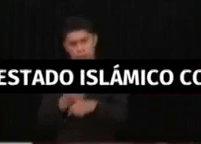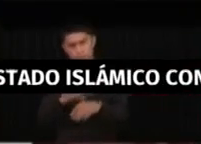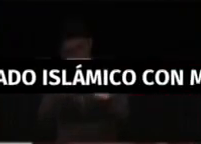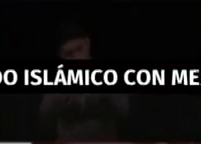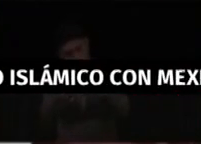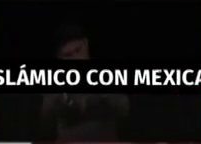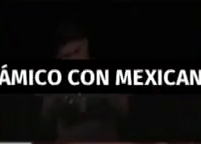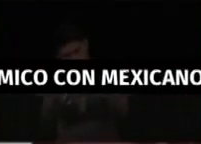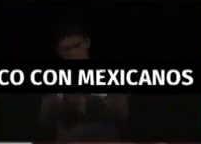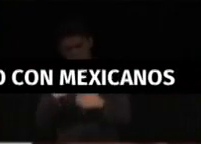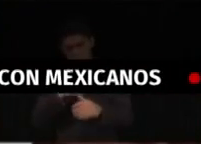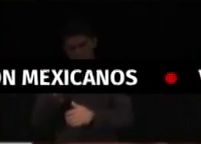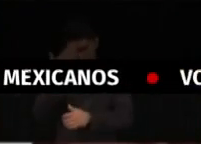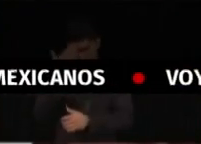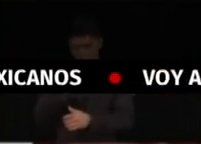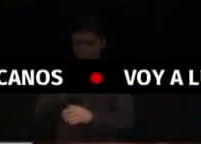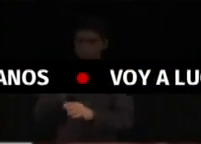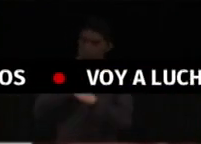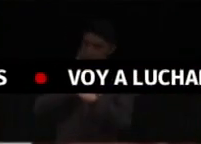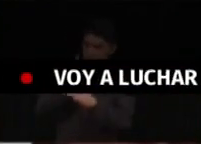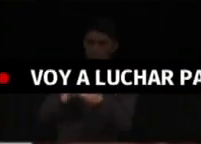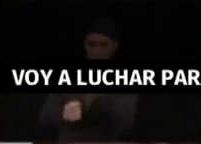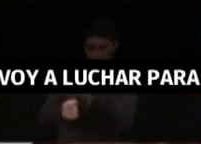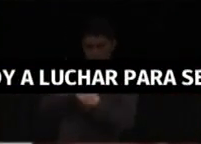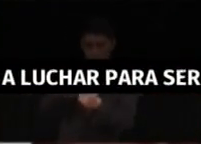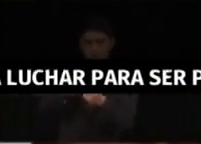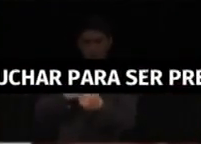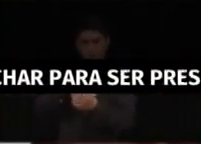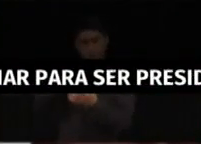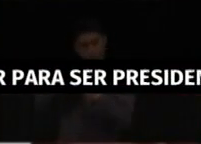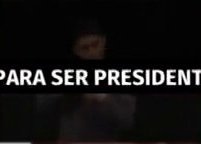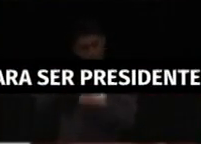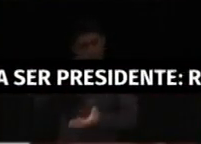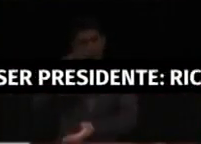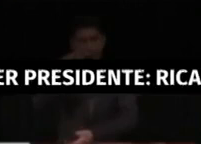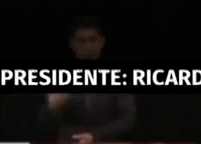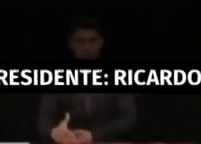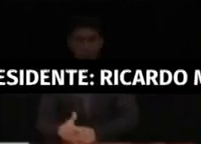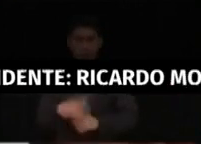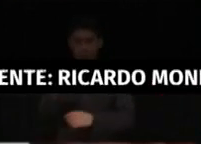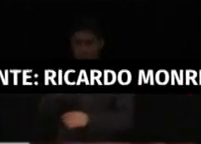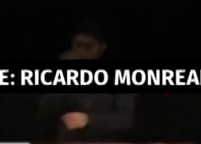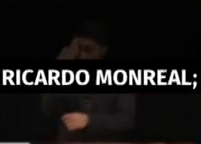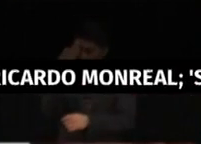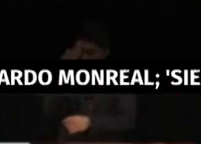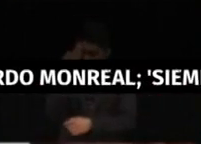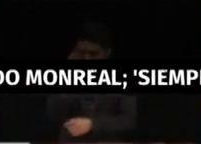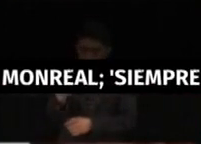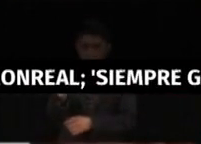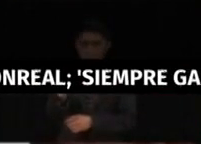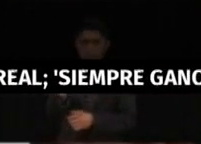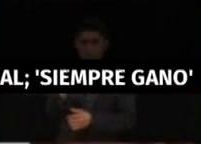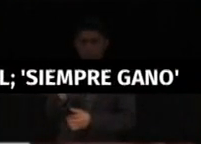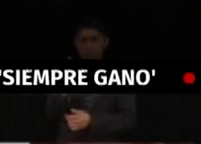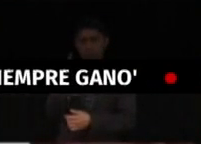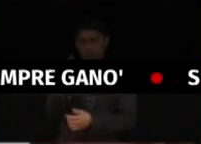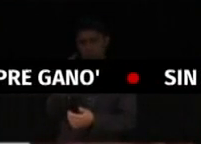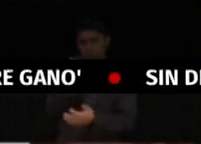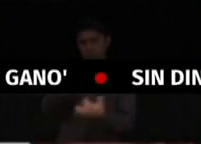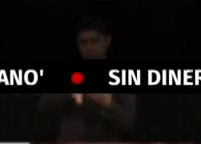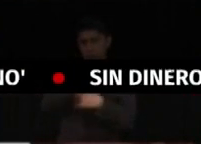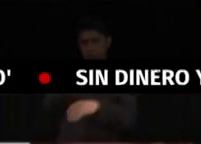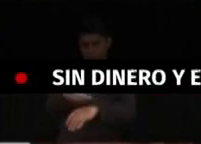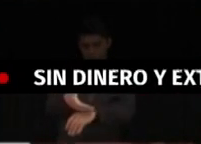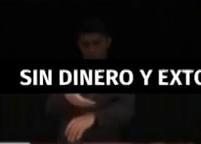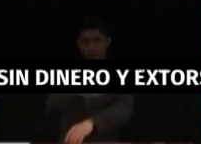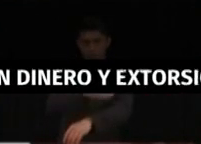meses. Yo creo que trata de desviar con este foro, sí. Pues por supuesto asisten personajes de gran relevancia en el